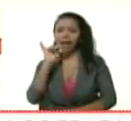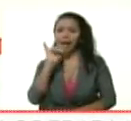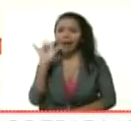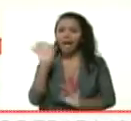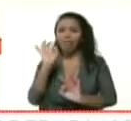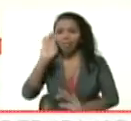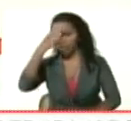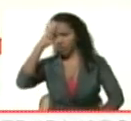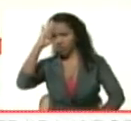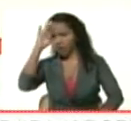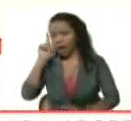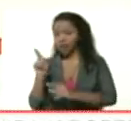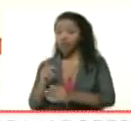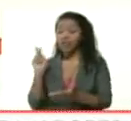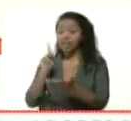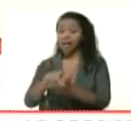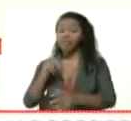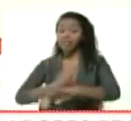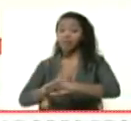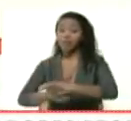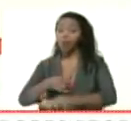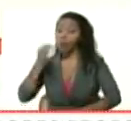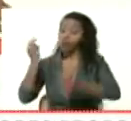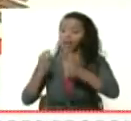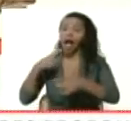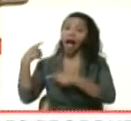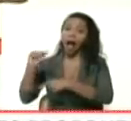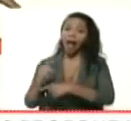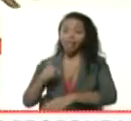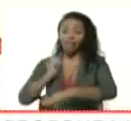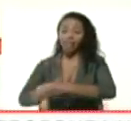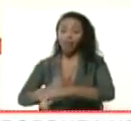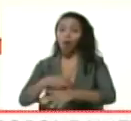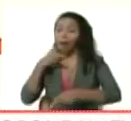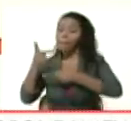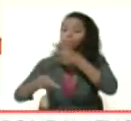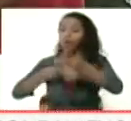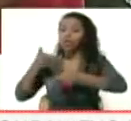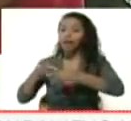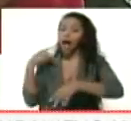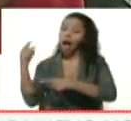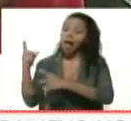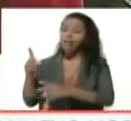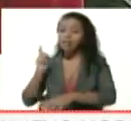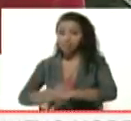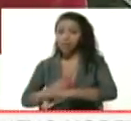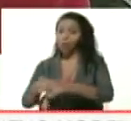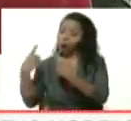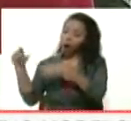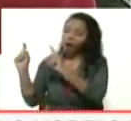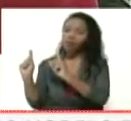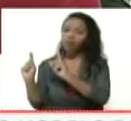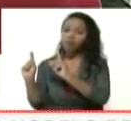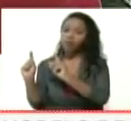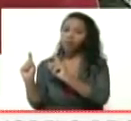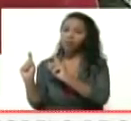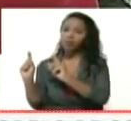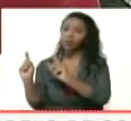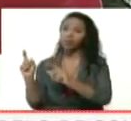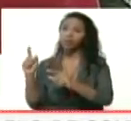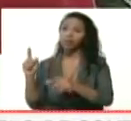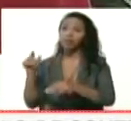que eso va a llegar, los tiempos de la justicia tienen sus tiempos, los tiempos de la política tienen sus tiempos, inclusive los tiempos de la